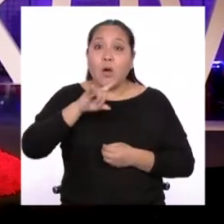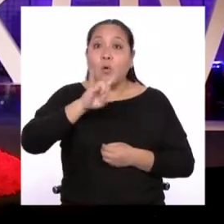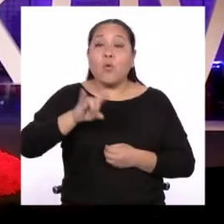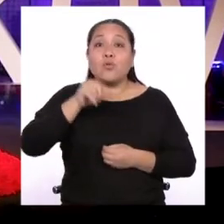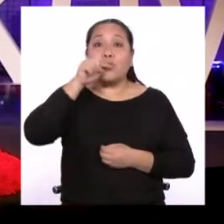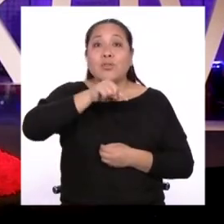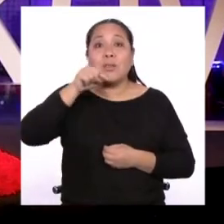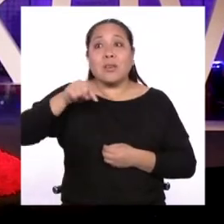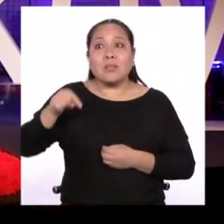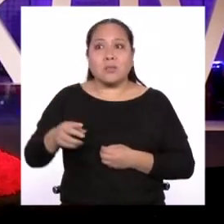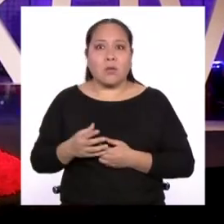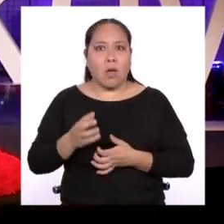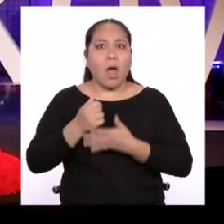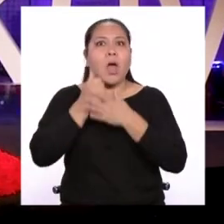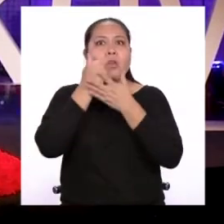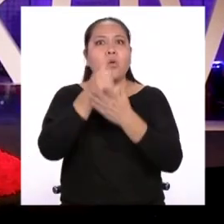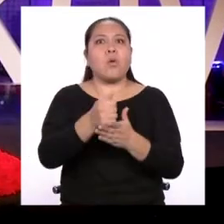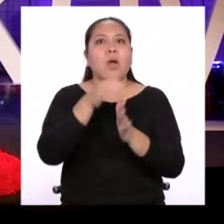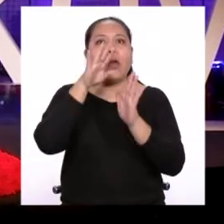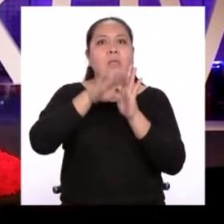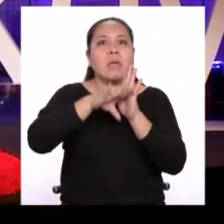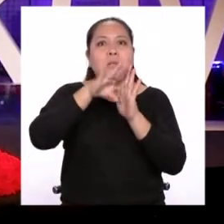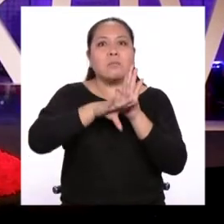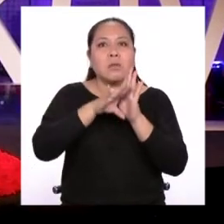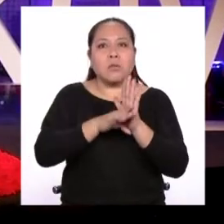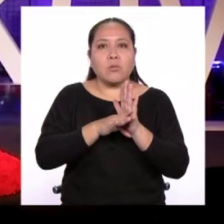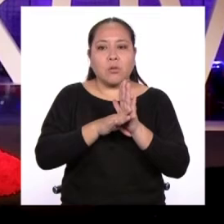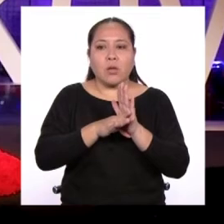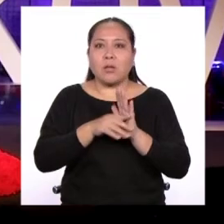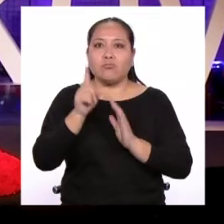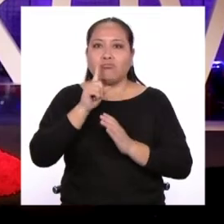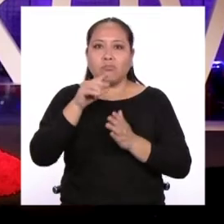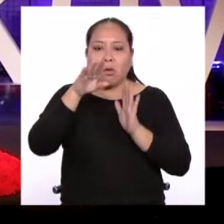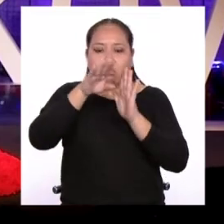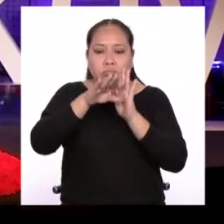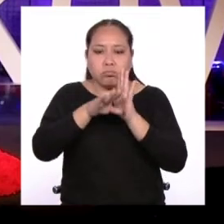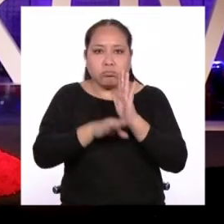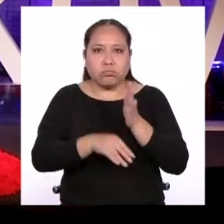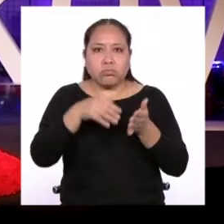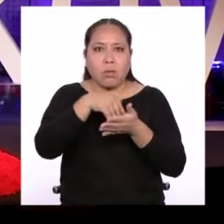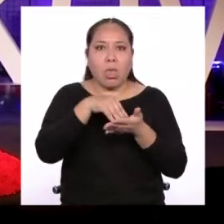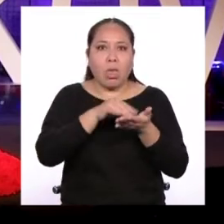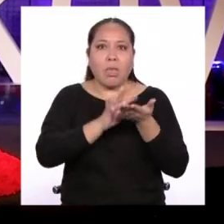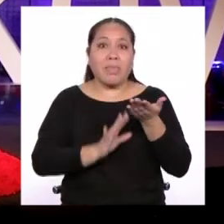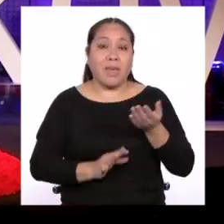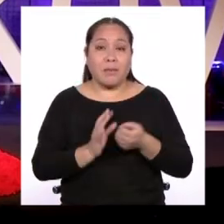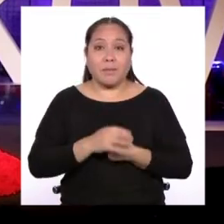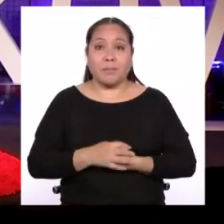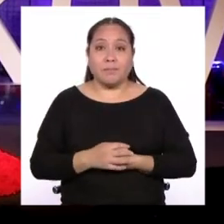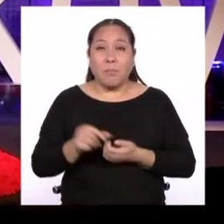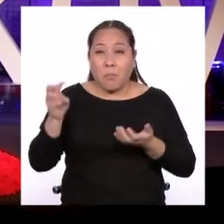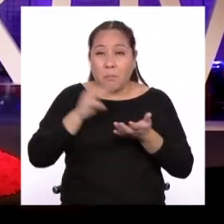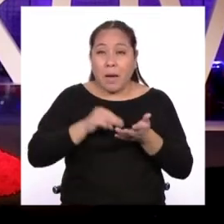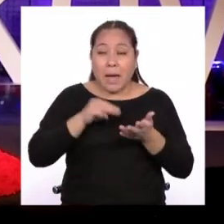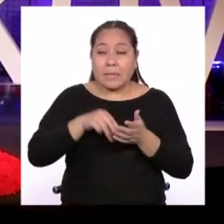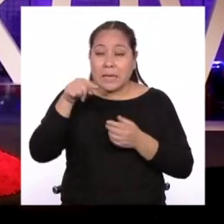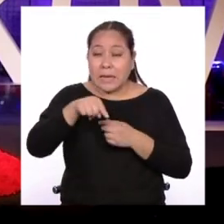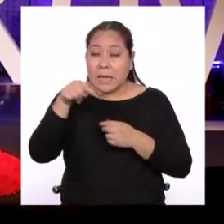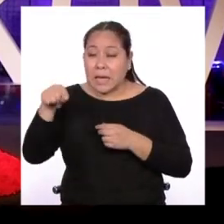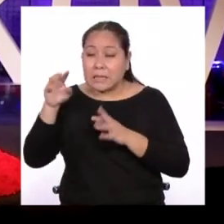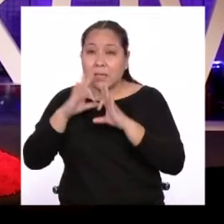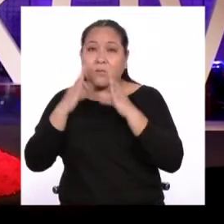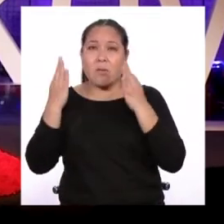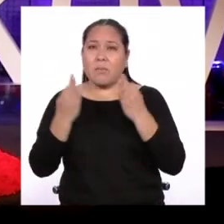tiempo ayudarnos a disminuir la anemia, especialmente en las familias de